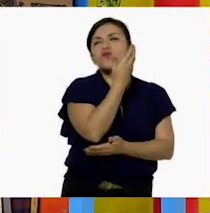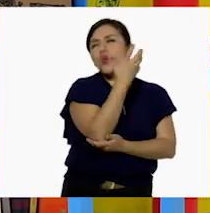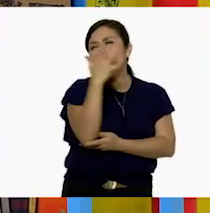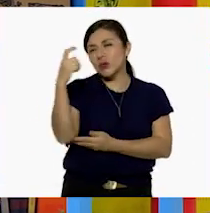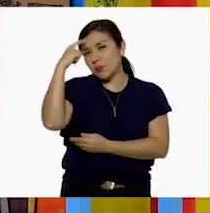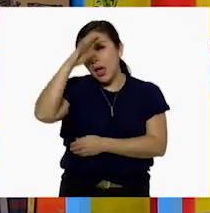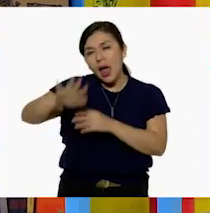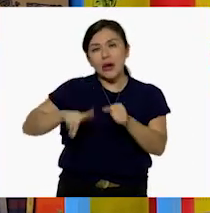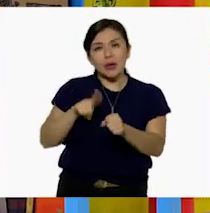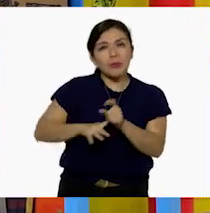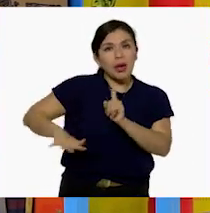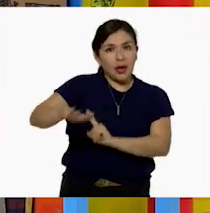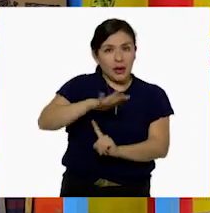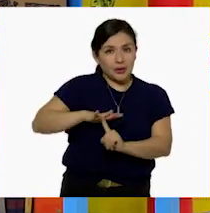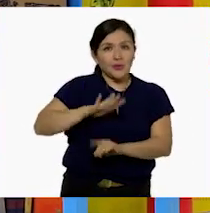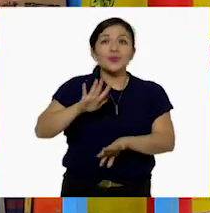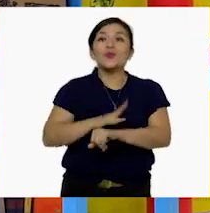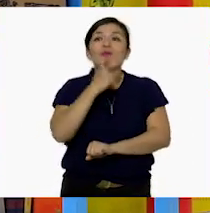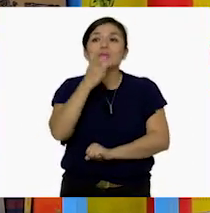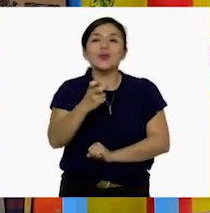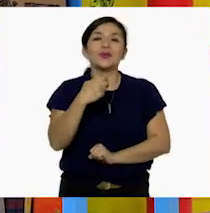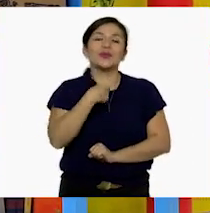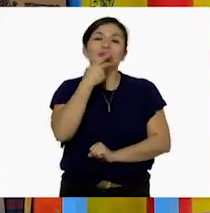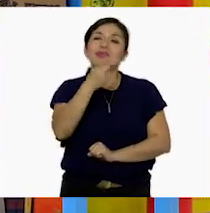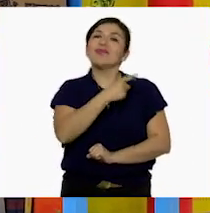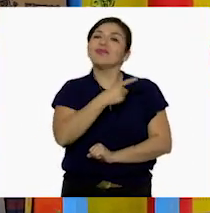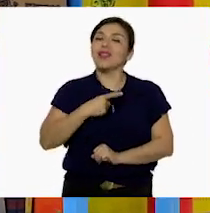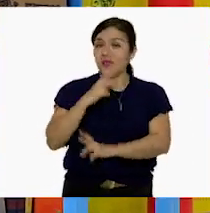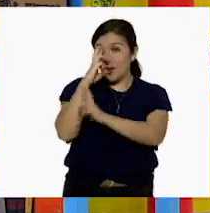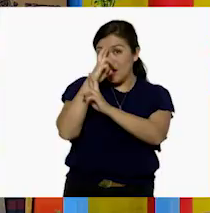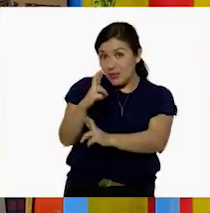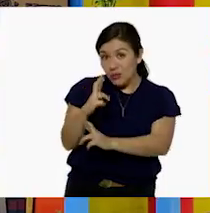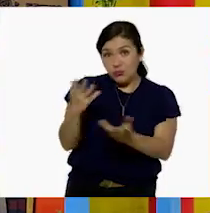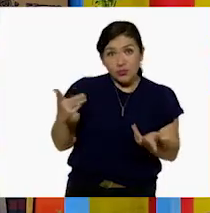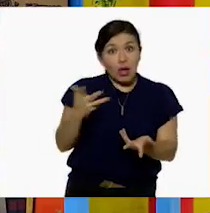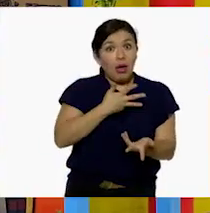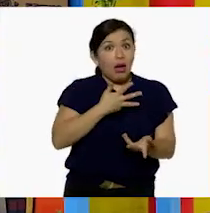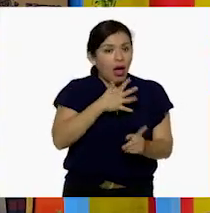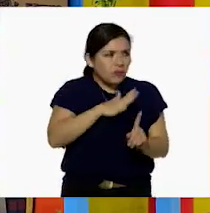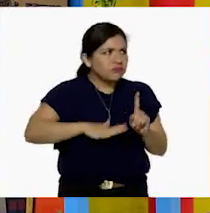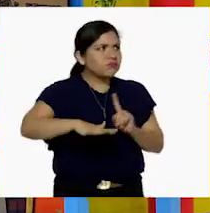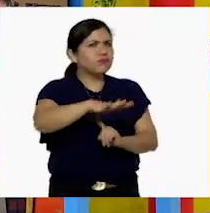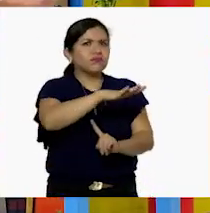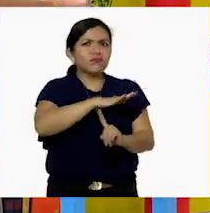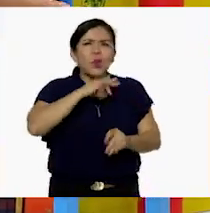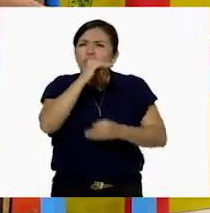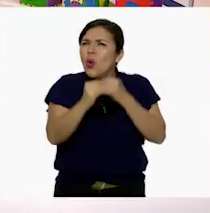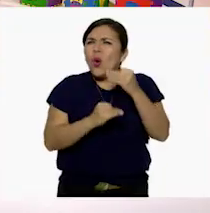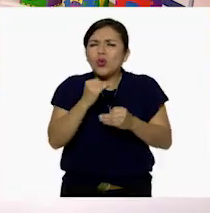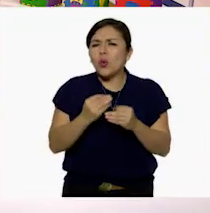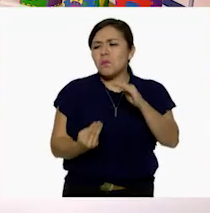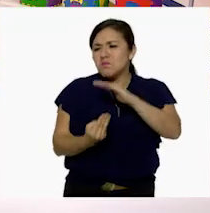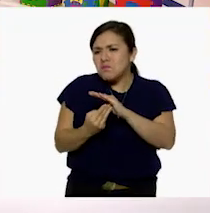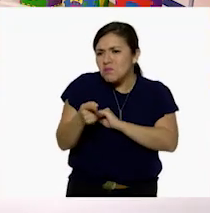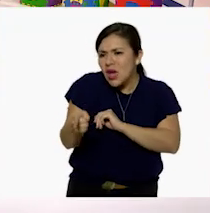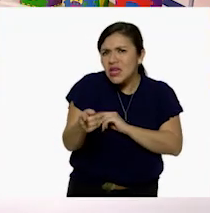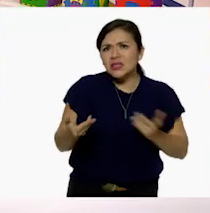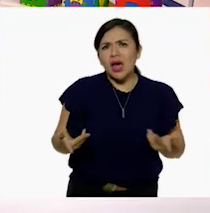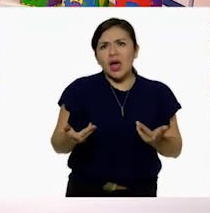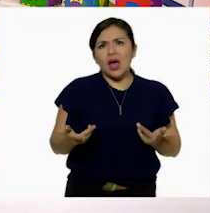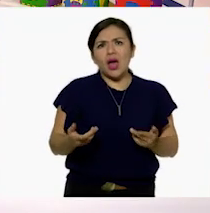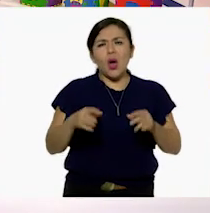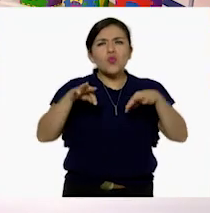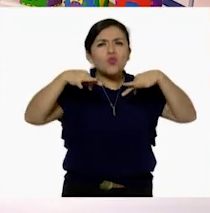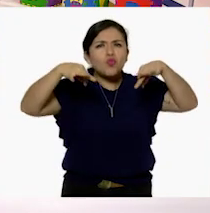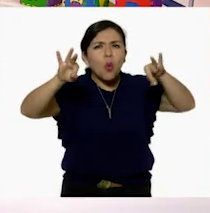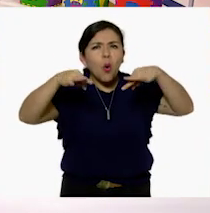los animales. Cierto. Por eso que precisamente también tenemos que respetarlos. Todo lo que tenemos a nuestro alrededor, Pepe, como la mesa... Las